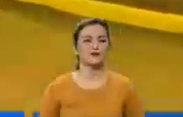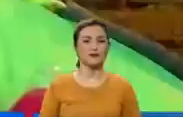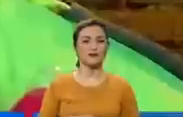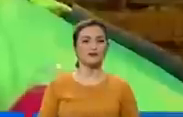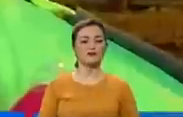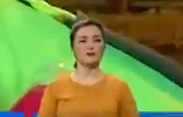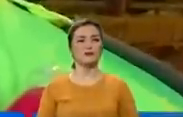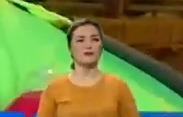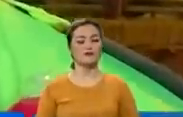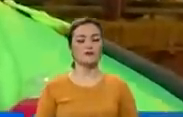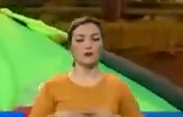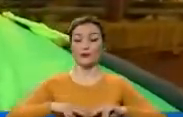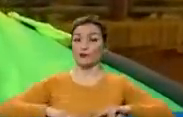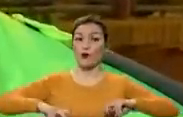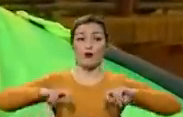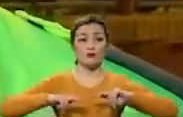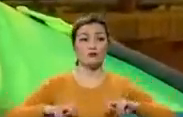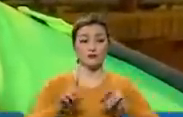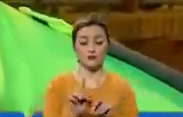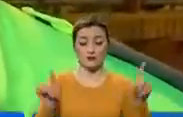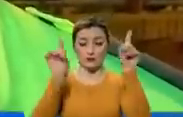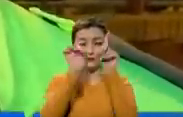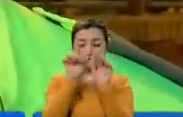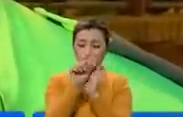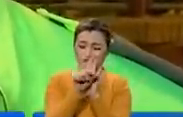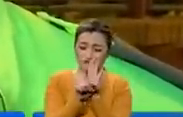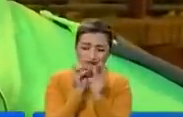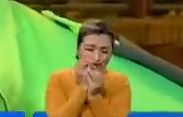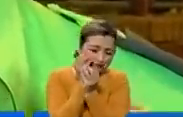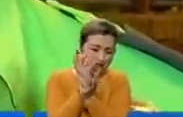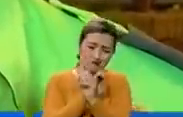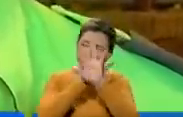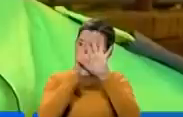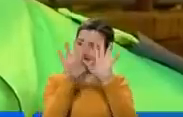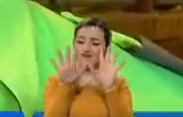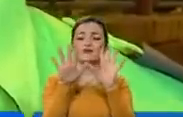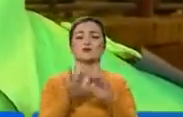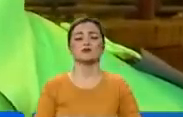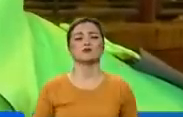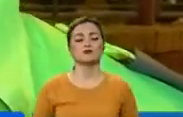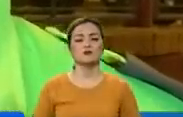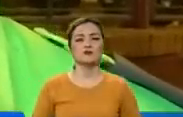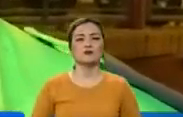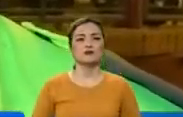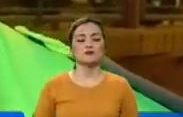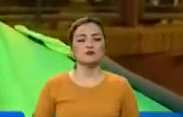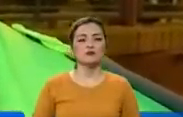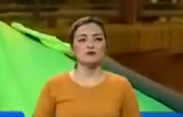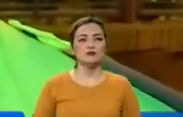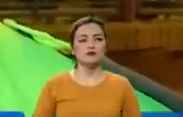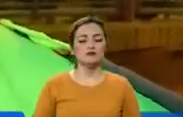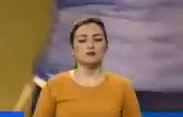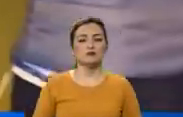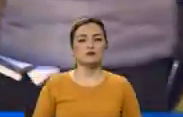Estamos aún en investigación para poderle dar un dato un poco más acertado y posteriores días se proporcionará